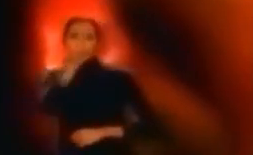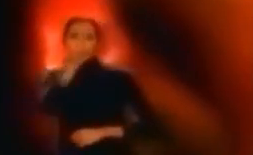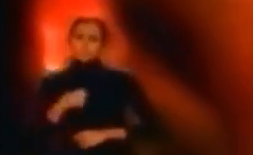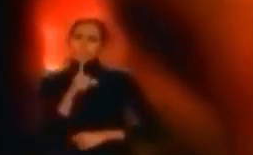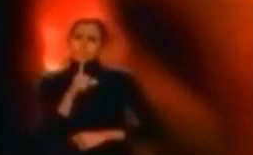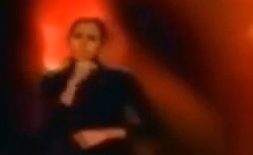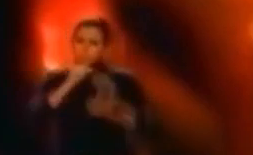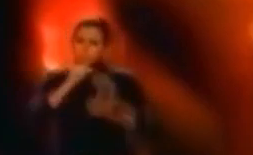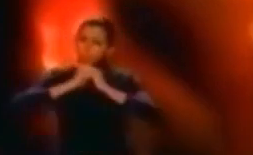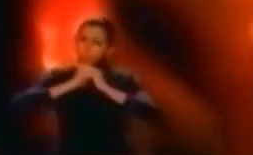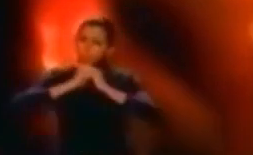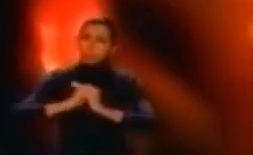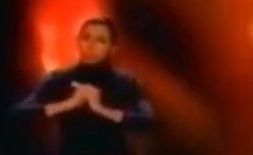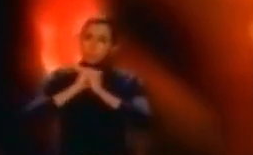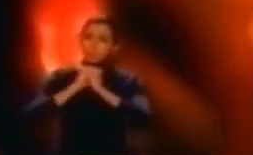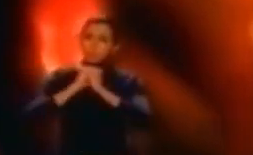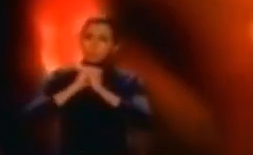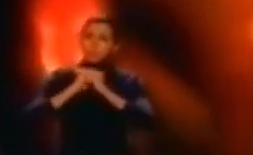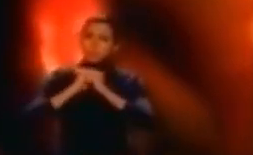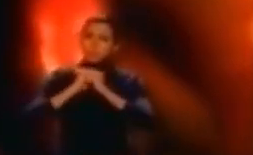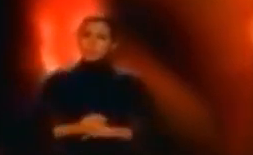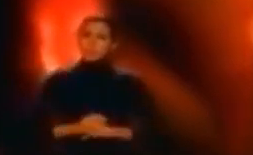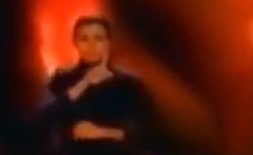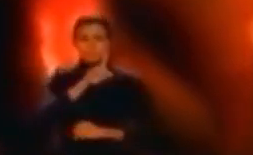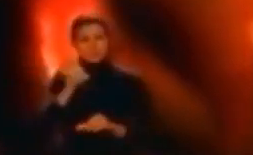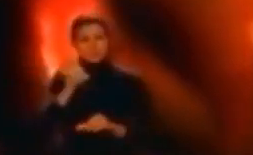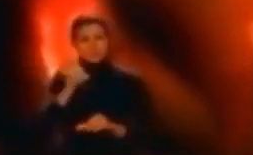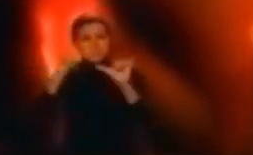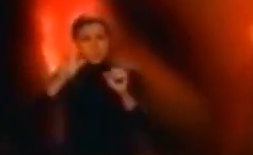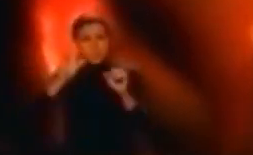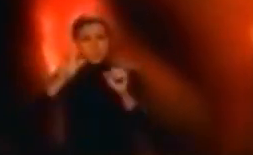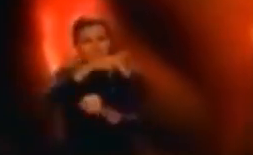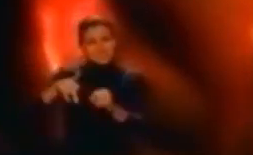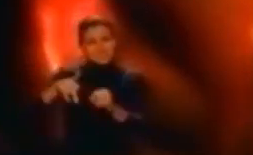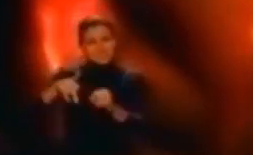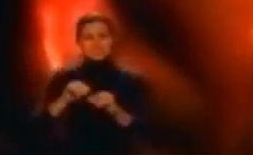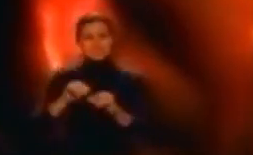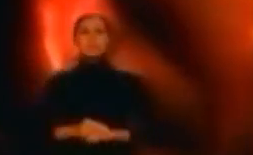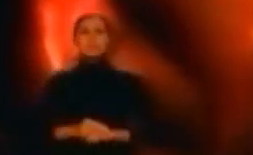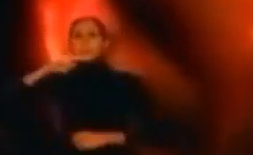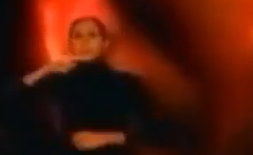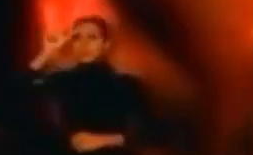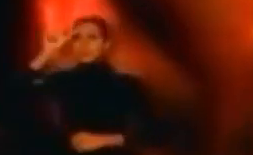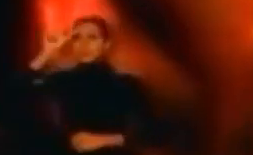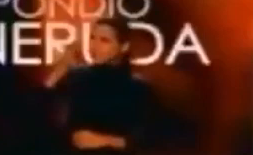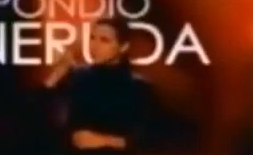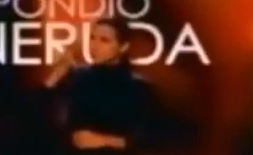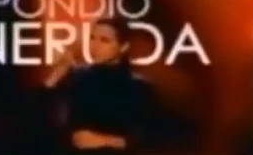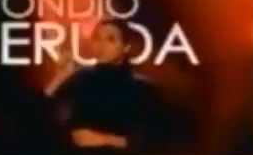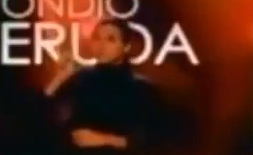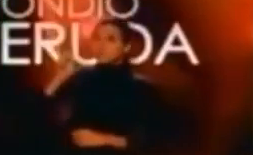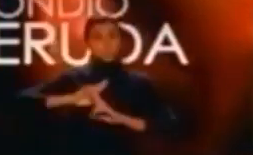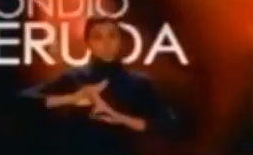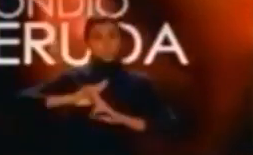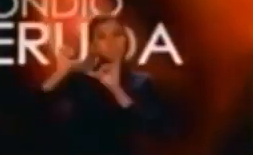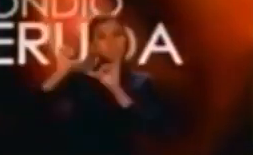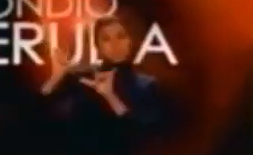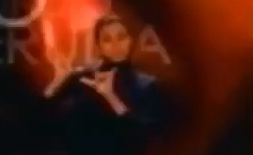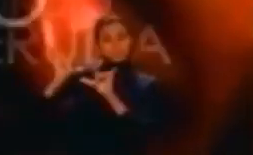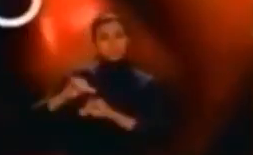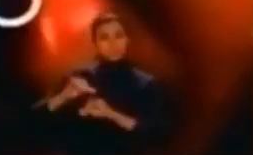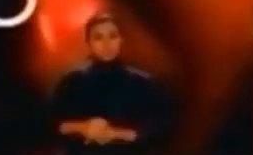silencio, orando, aquella pregunta de Neruda: padre, ¿eres tú? Y me respondió el mismo